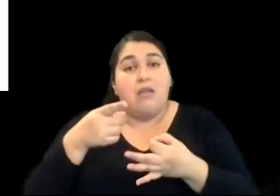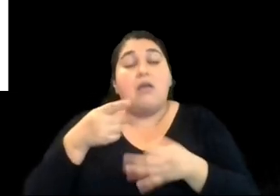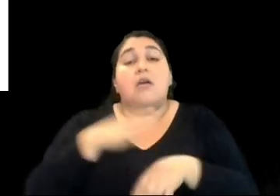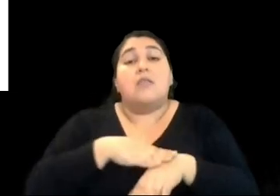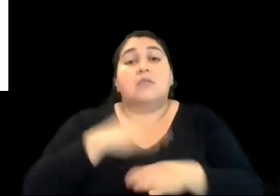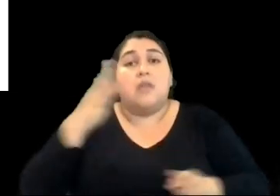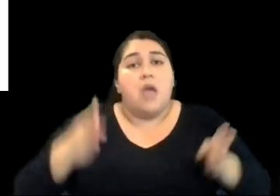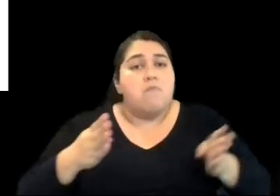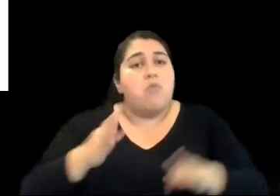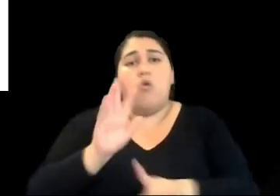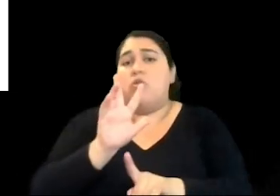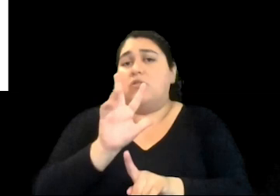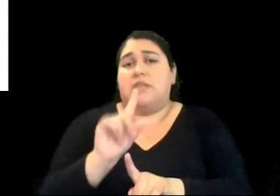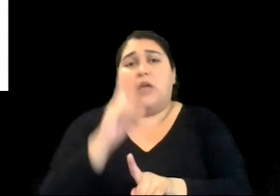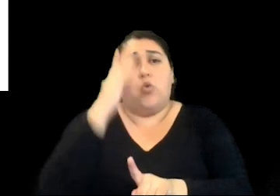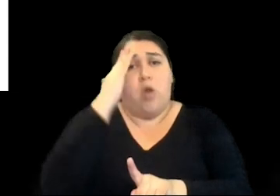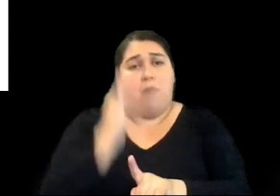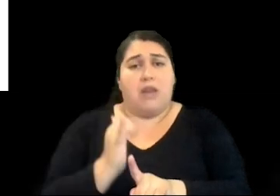de marzo.